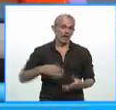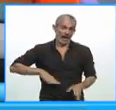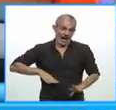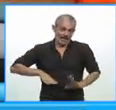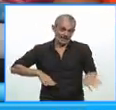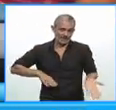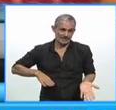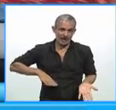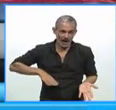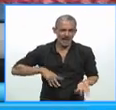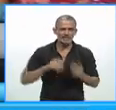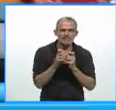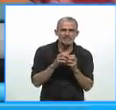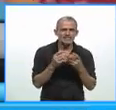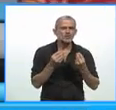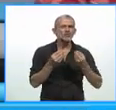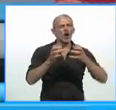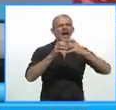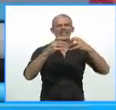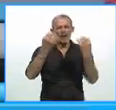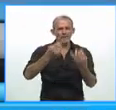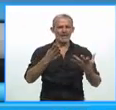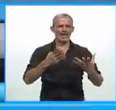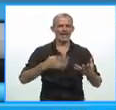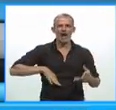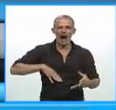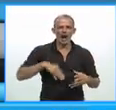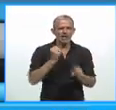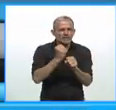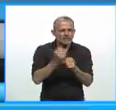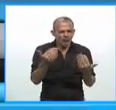ganas. Ansiedad en el buen sentido, ¿no? Ganas de entrenar.